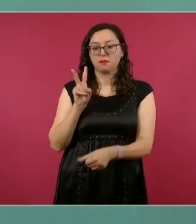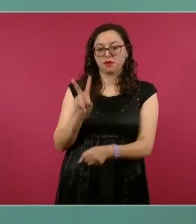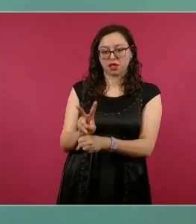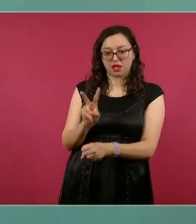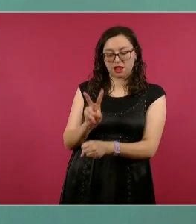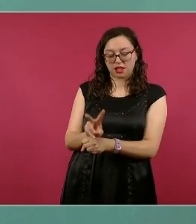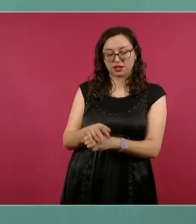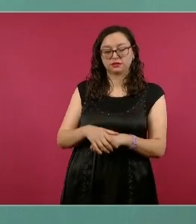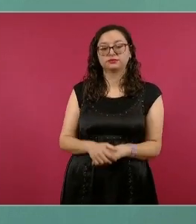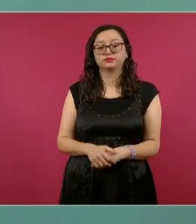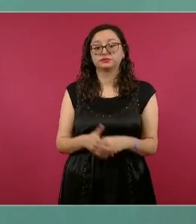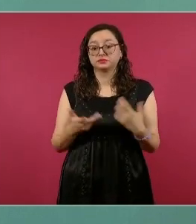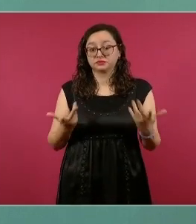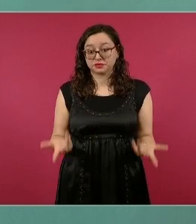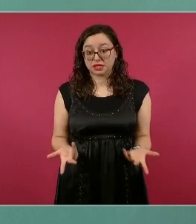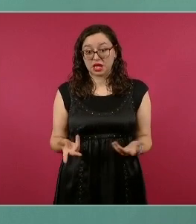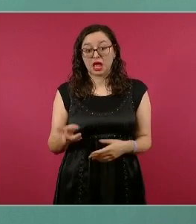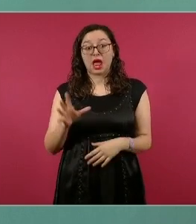se instalaron así